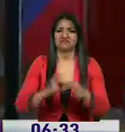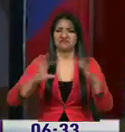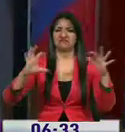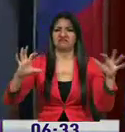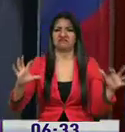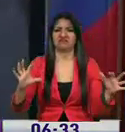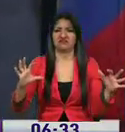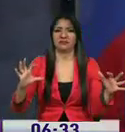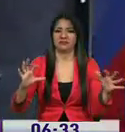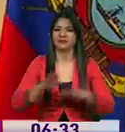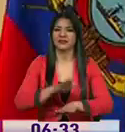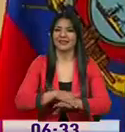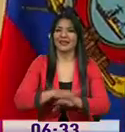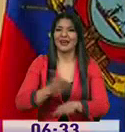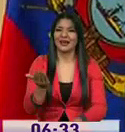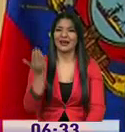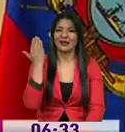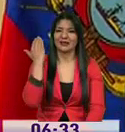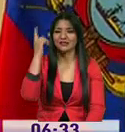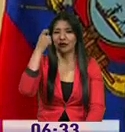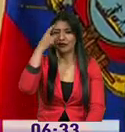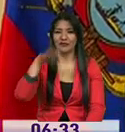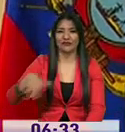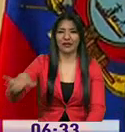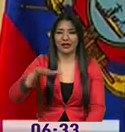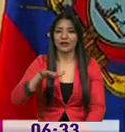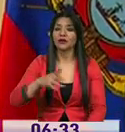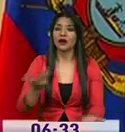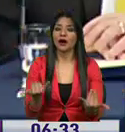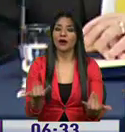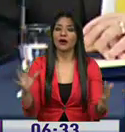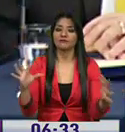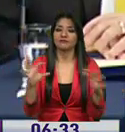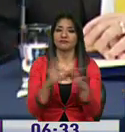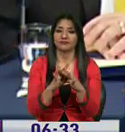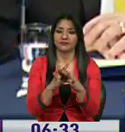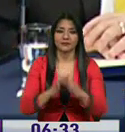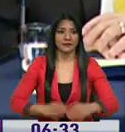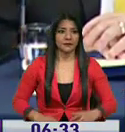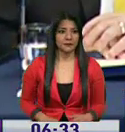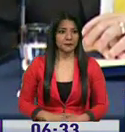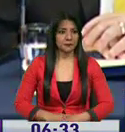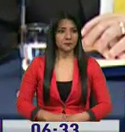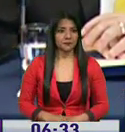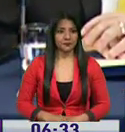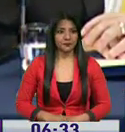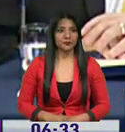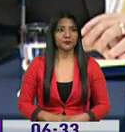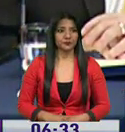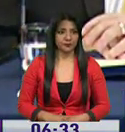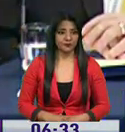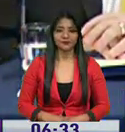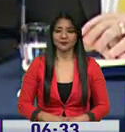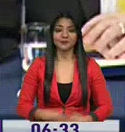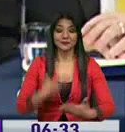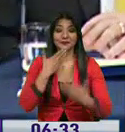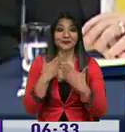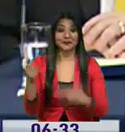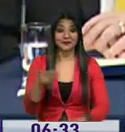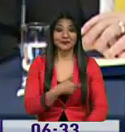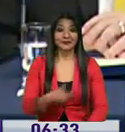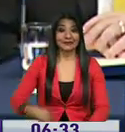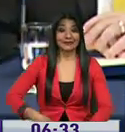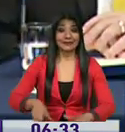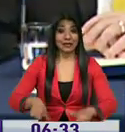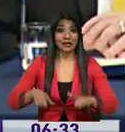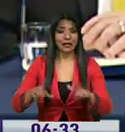los cánones del denominado socialismo del siglo XXI. The Trump administration is grateful to have a friend, President Moreno, like you.